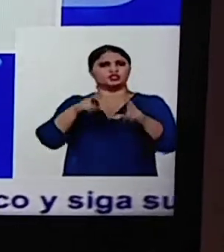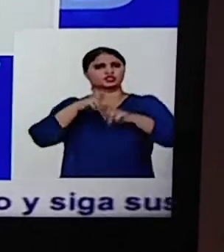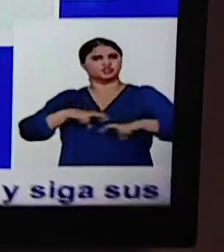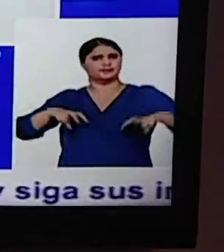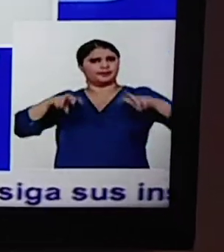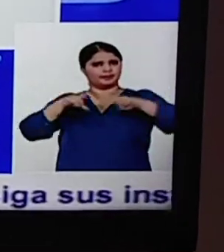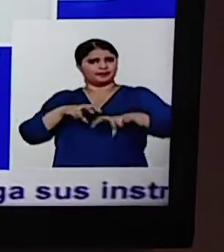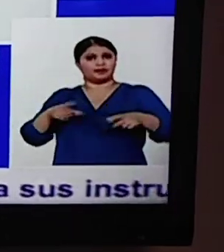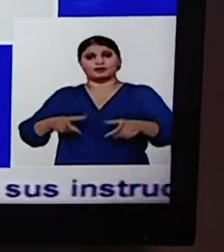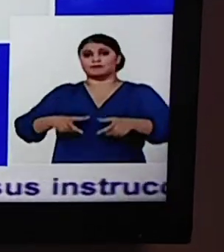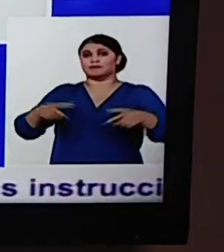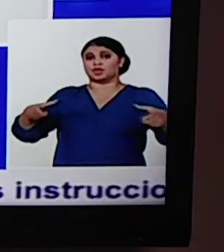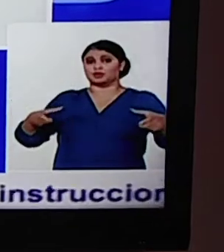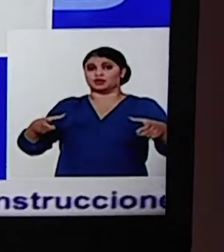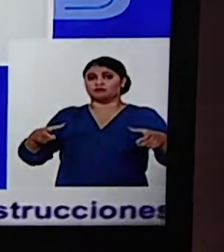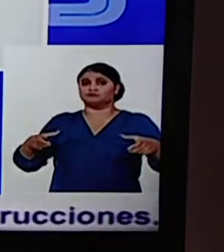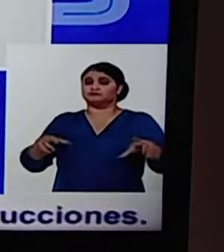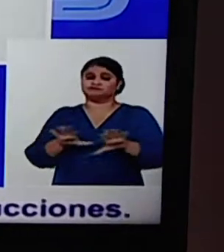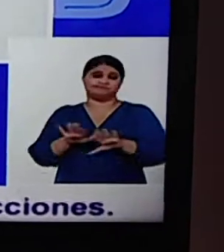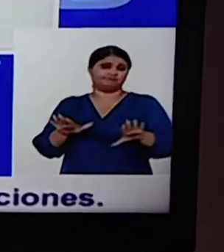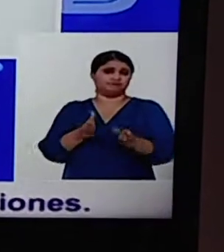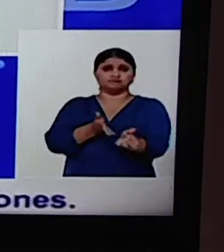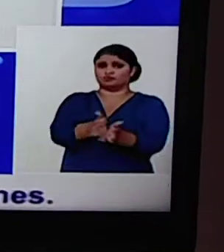mayor número en la provincia de La Habana, el